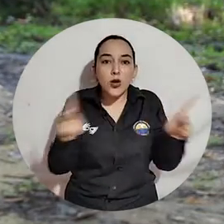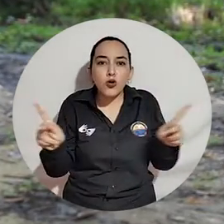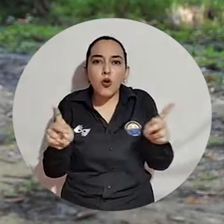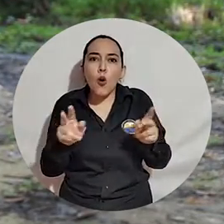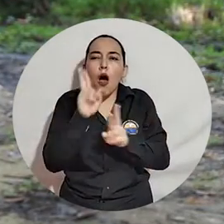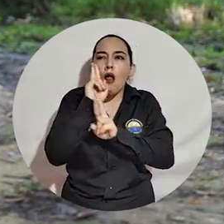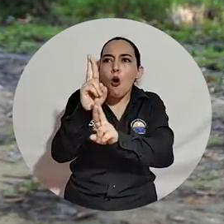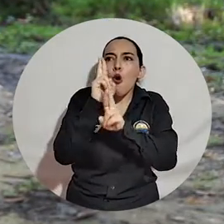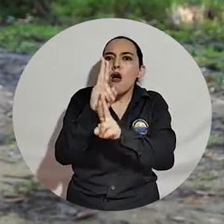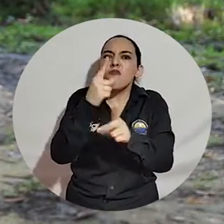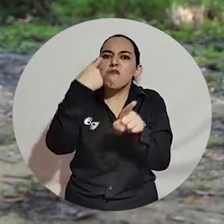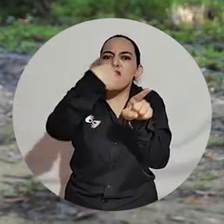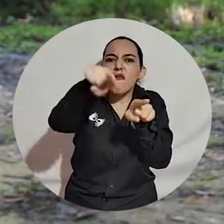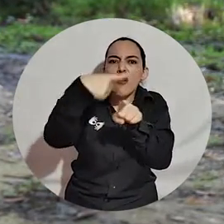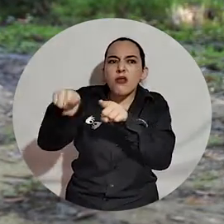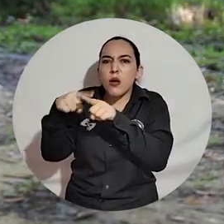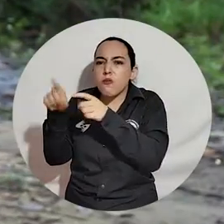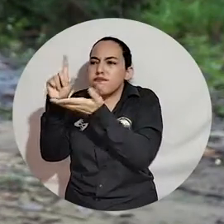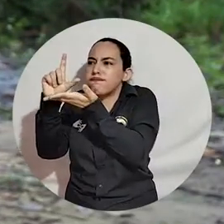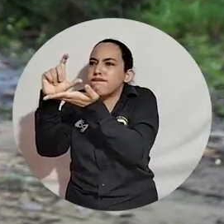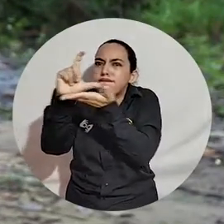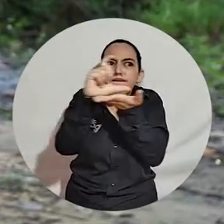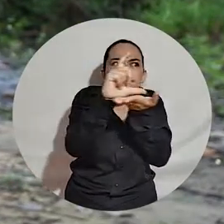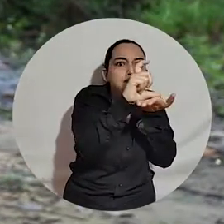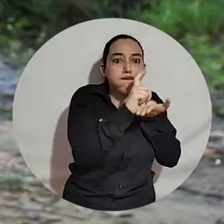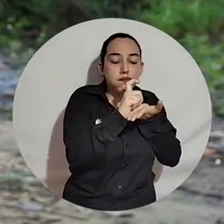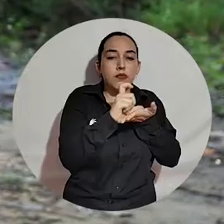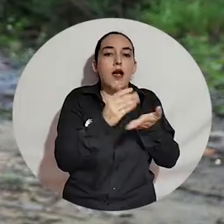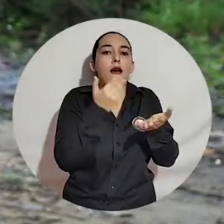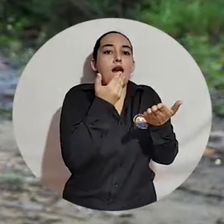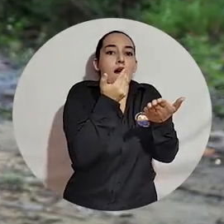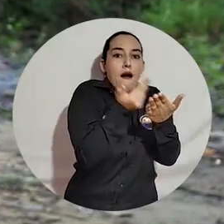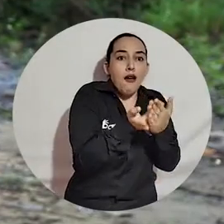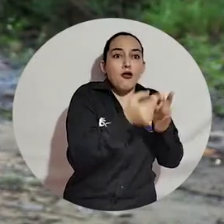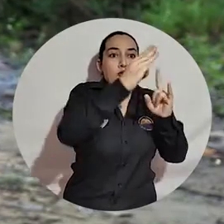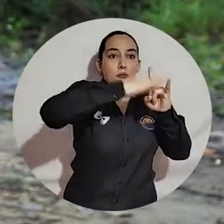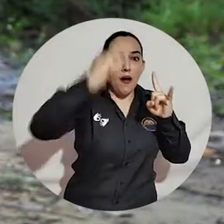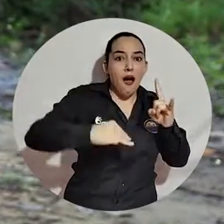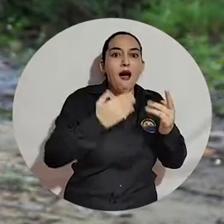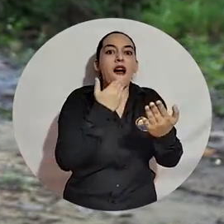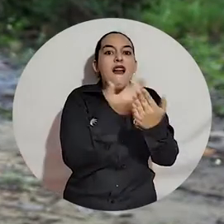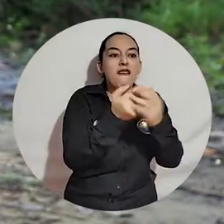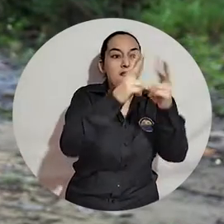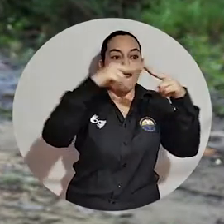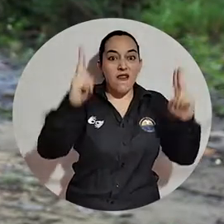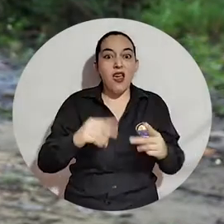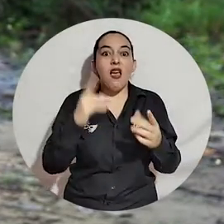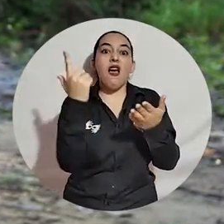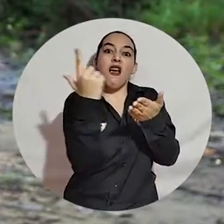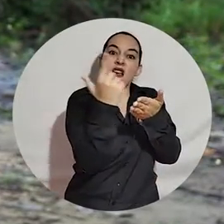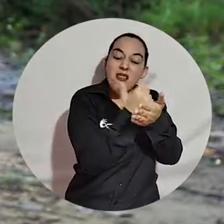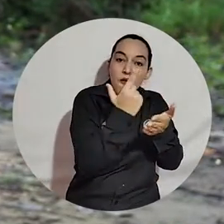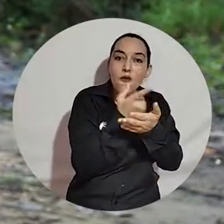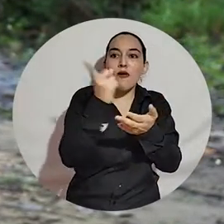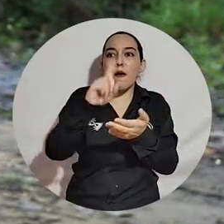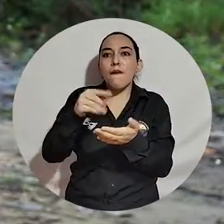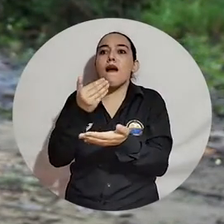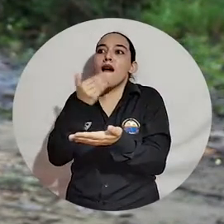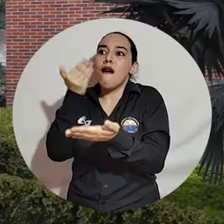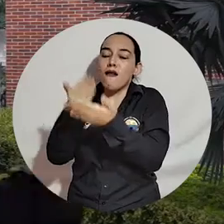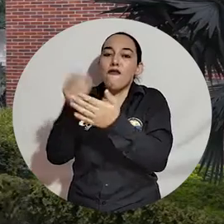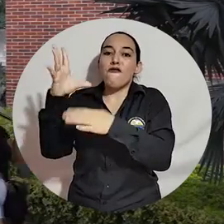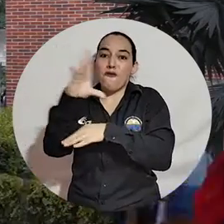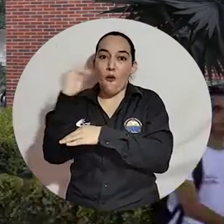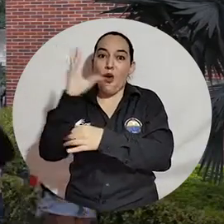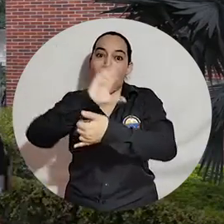ciudadana y reconocimiento de especies. Gracias Unimagdalena, gracias Feria del Libro y gracias Festival de Fábulas del